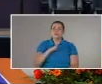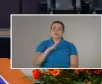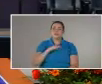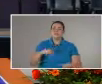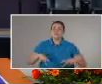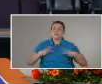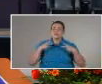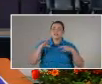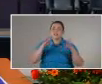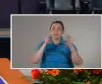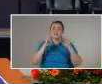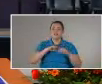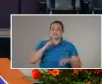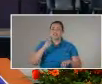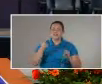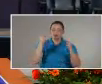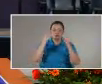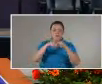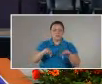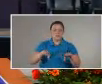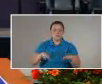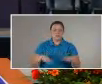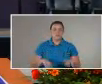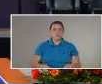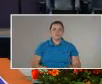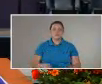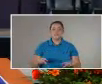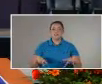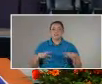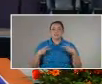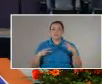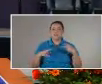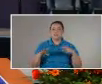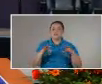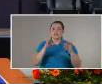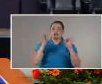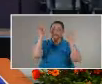estamos perdiendo y que enfrentamos un tipo de separación.